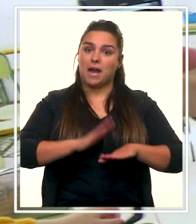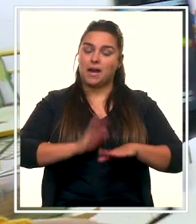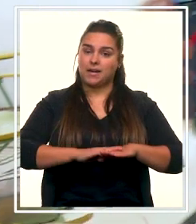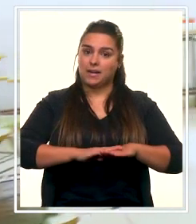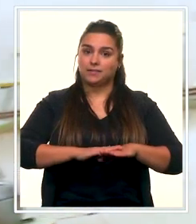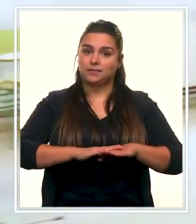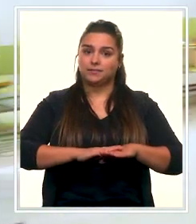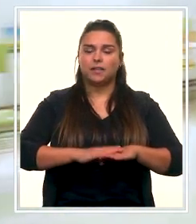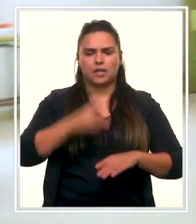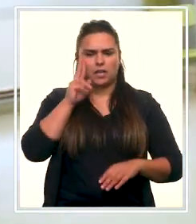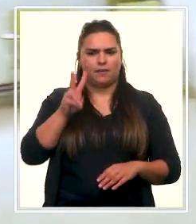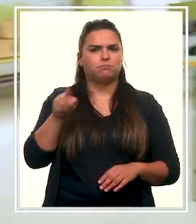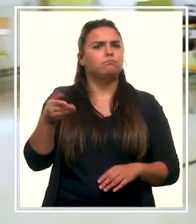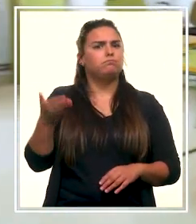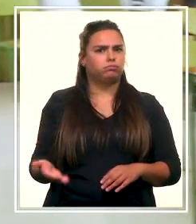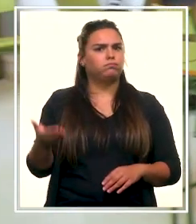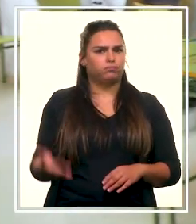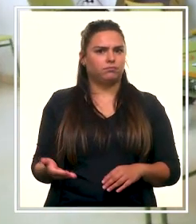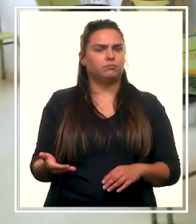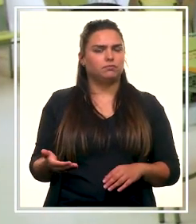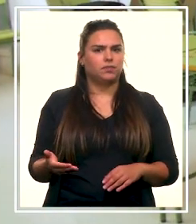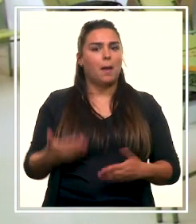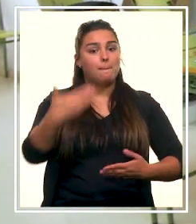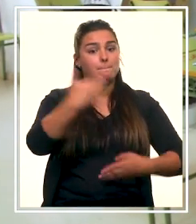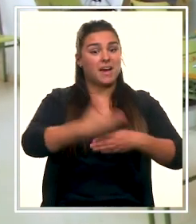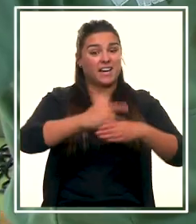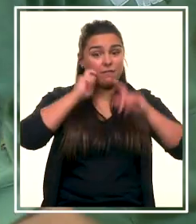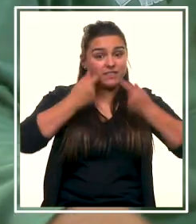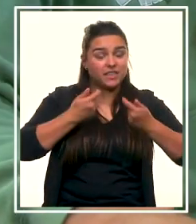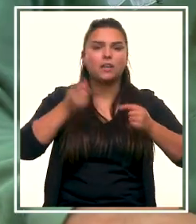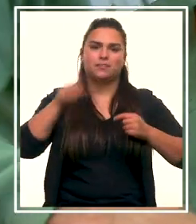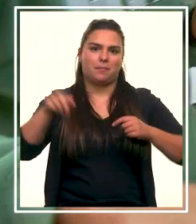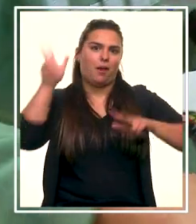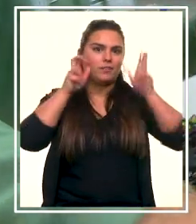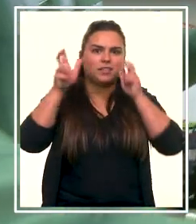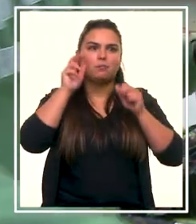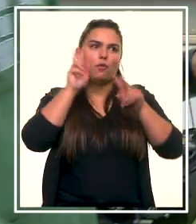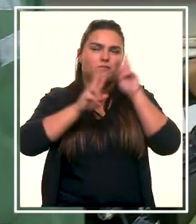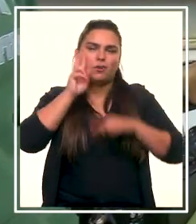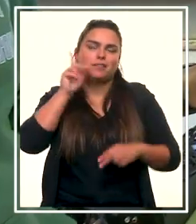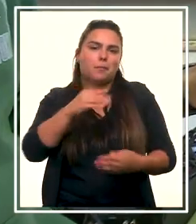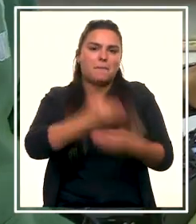para que vean la importancia de no solo de las barreras físicas, sino de las auditivas y de las visuales.